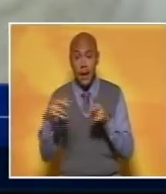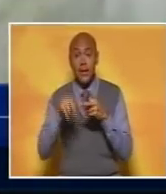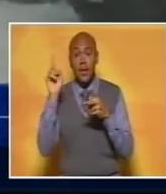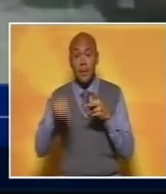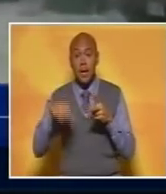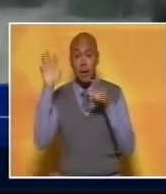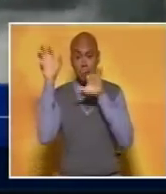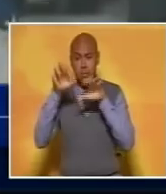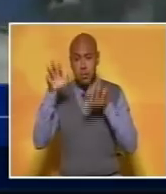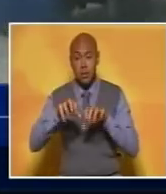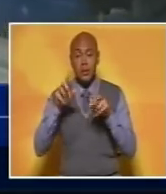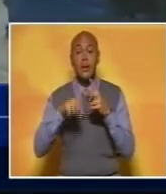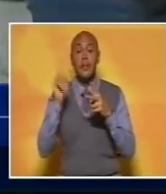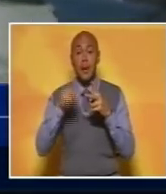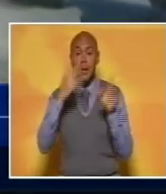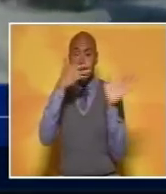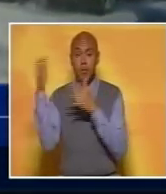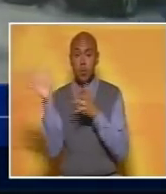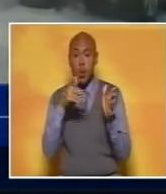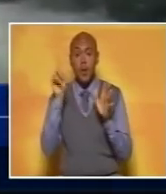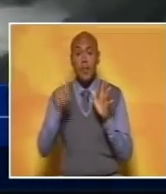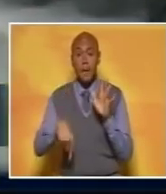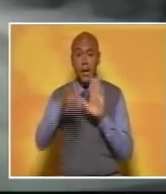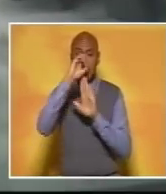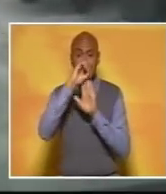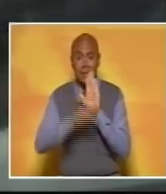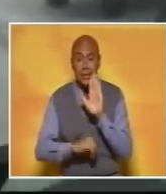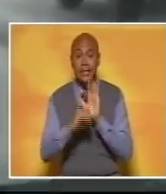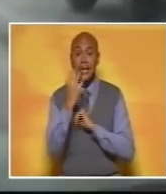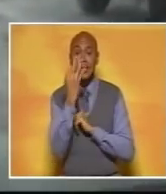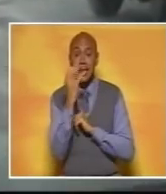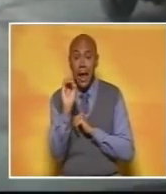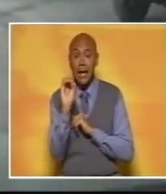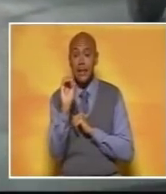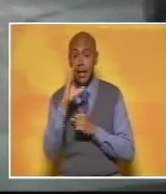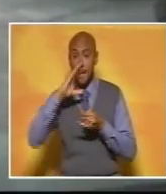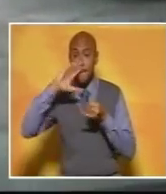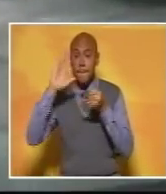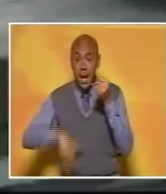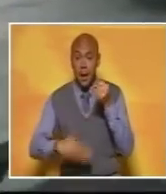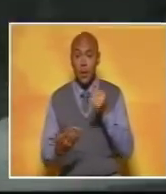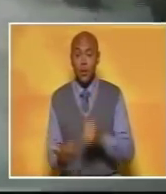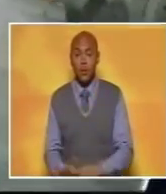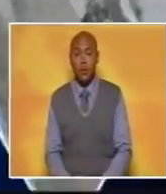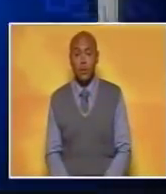helada, muchos vientos y temperaturas de hasta 30 grados bajo cero.